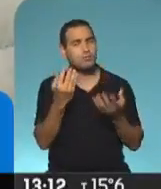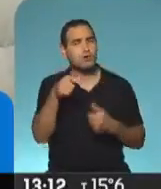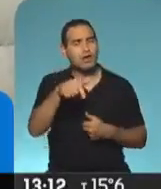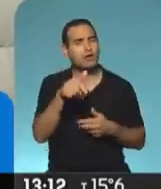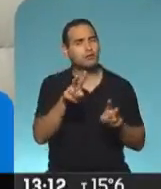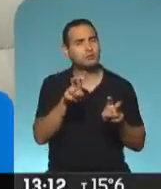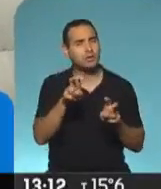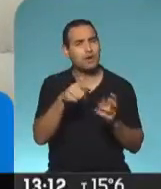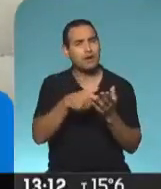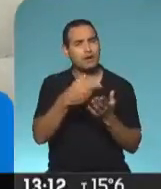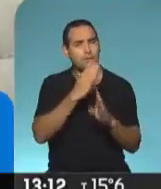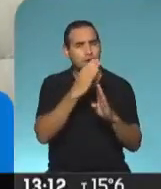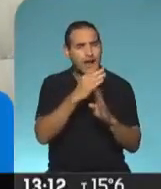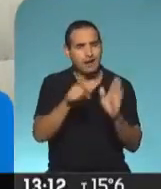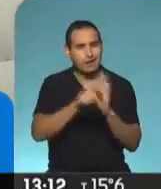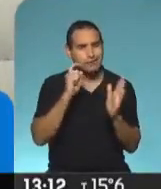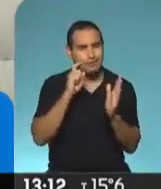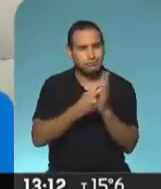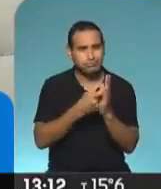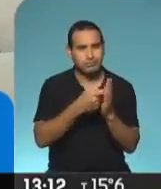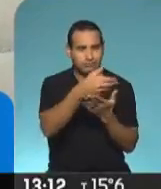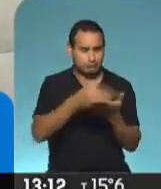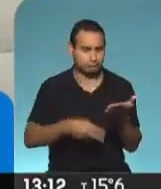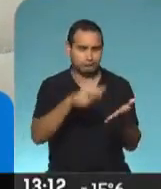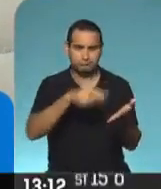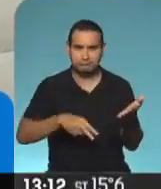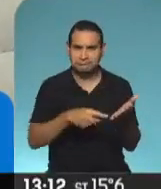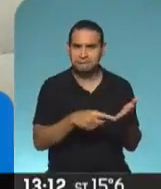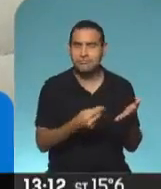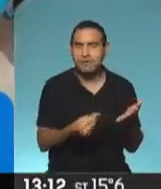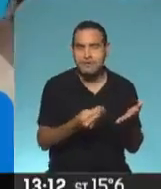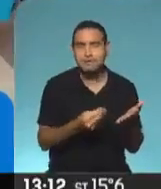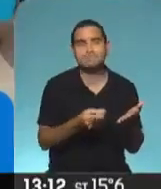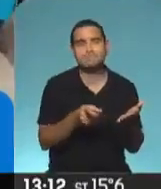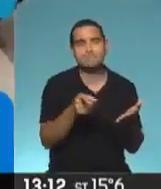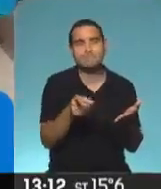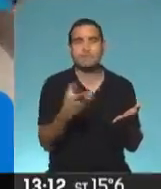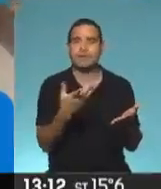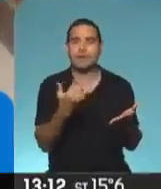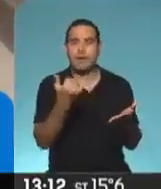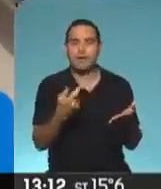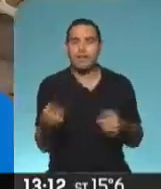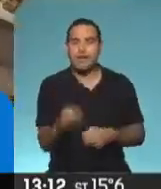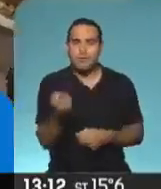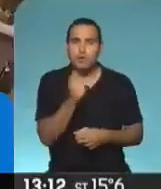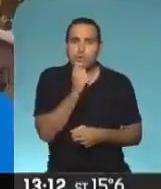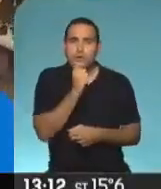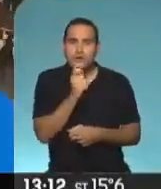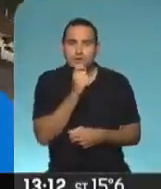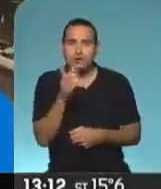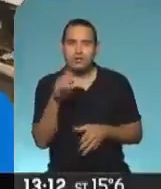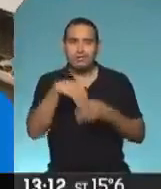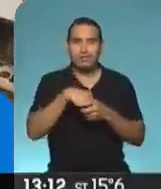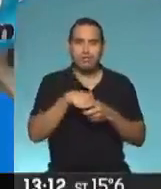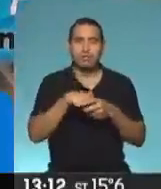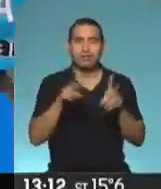que se destaca en el espionaje, en la investigación ilegal que hace la AFI, es justamente la participación en conflictos del gremio de prensa, en la lucha por las